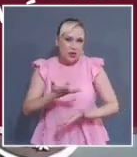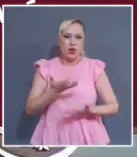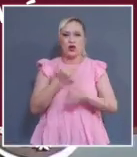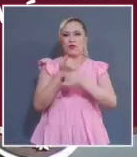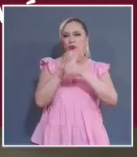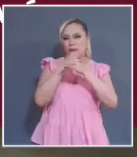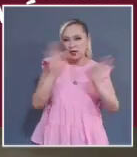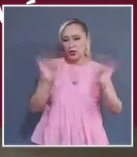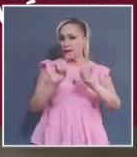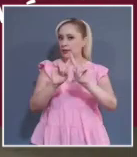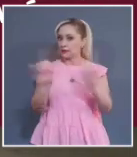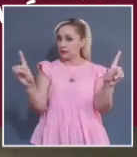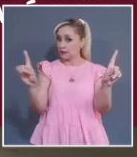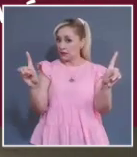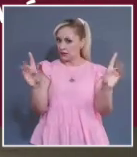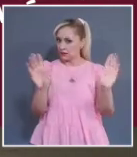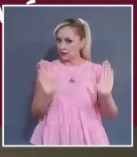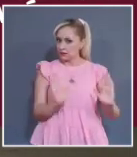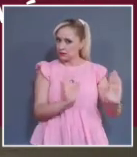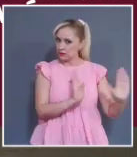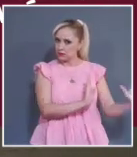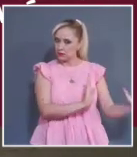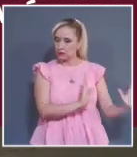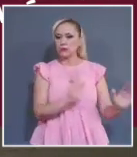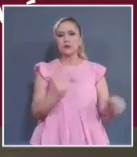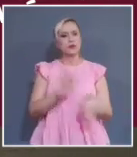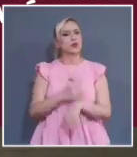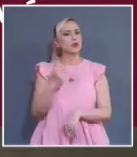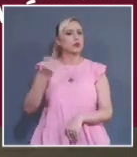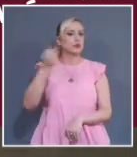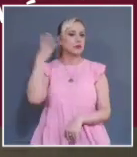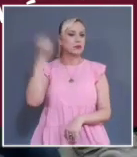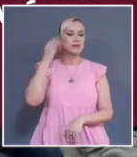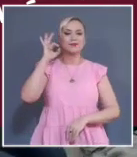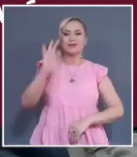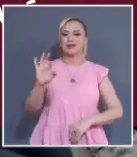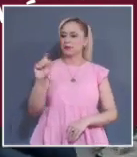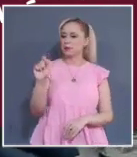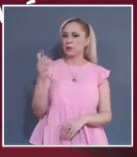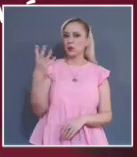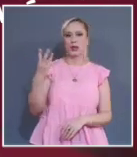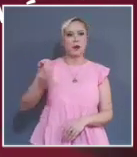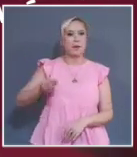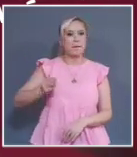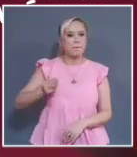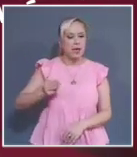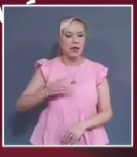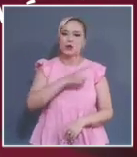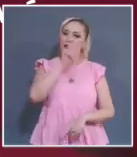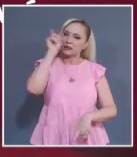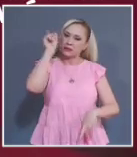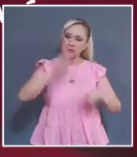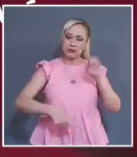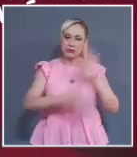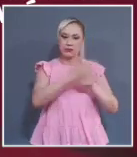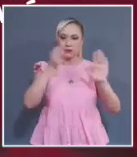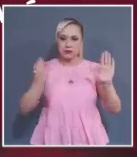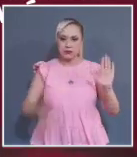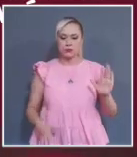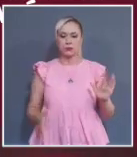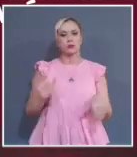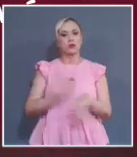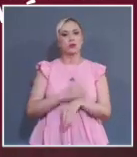los mensajes que se ordenó cancelar de la conferencia presidencial del 24 de mayo, se advierte que podrían vulnerar los principios de neutralidad